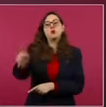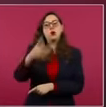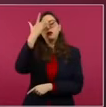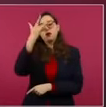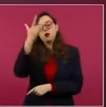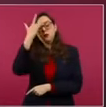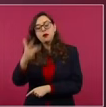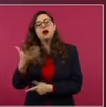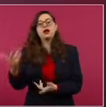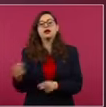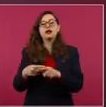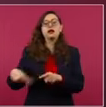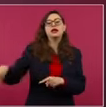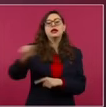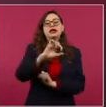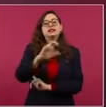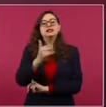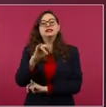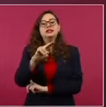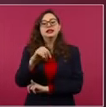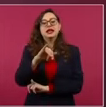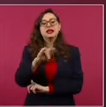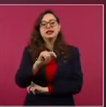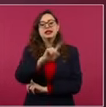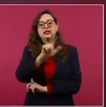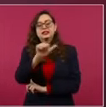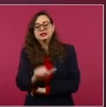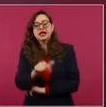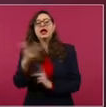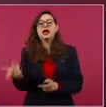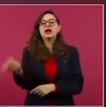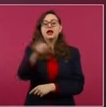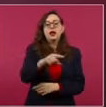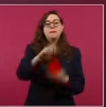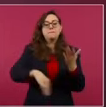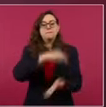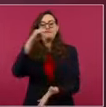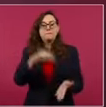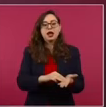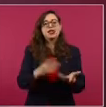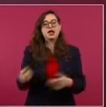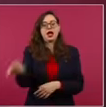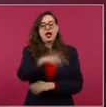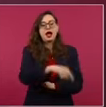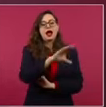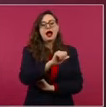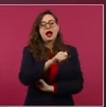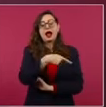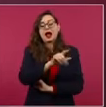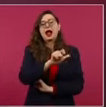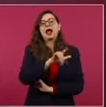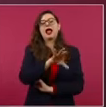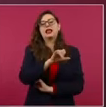Plancha, también recordemos este fortalecimiento a la red eléctrica, así como la modernización y la ampliación del puerto de altura y especialmente